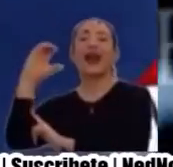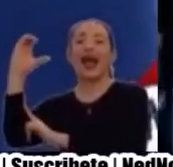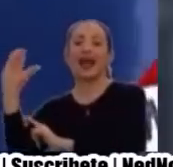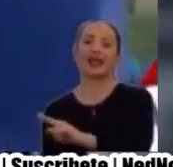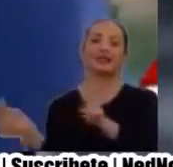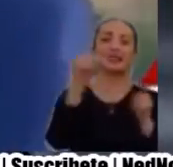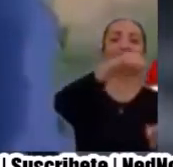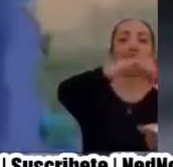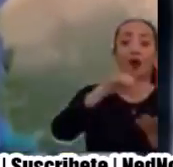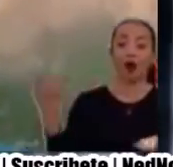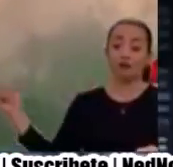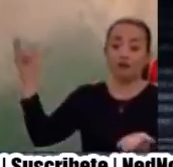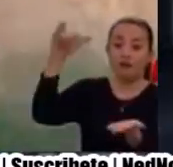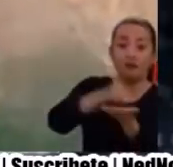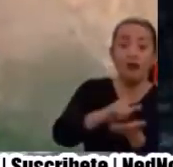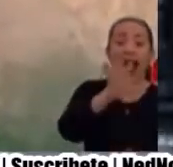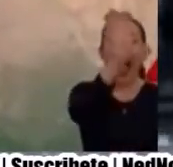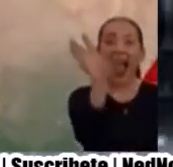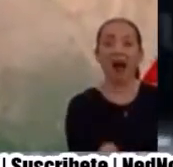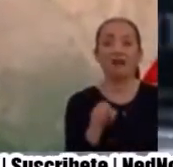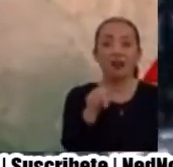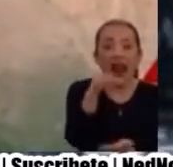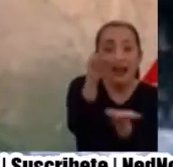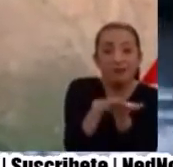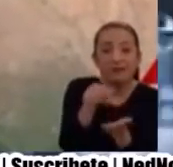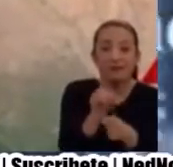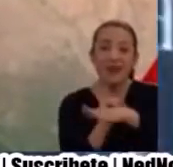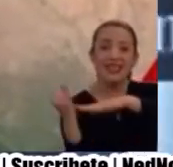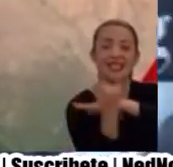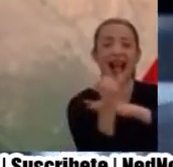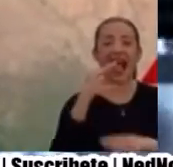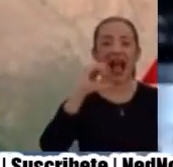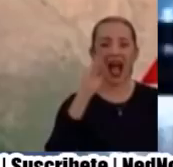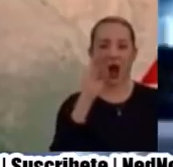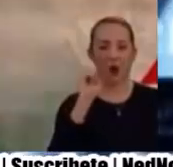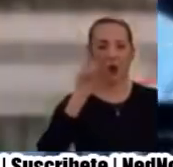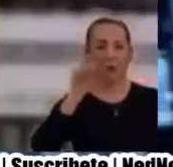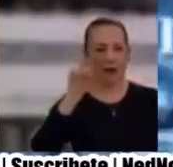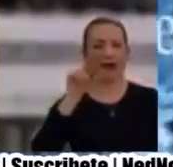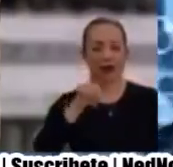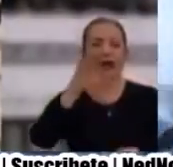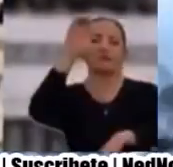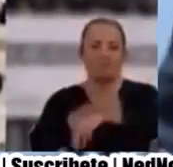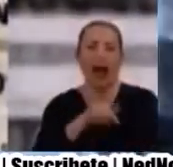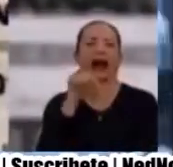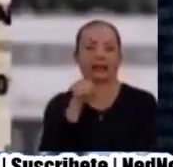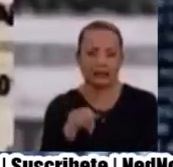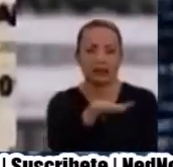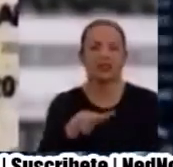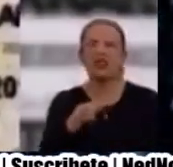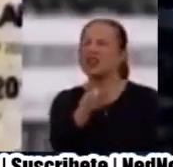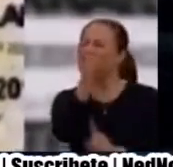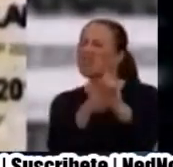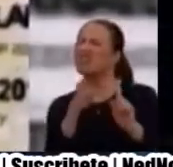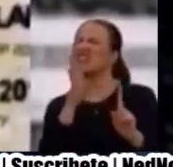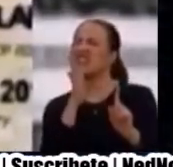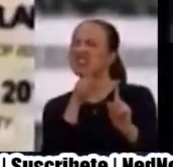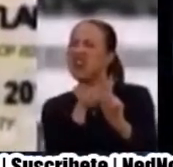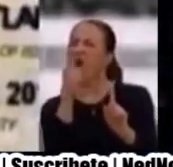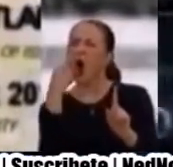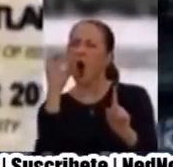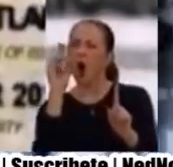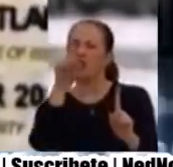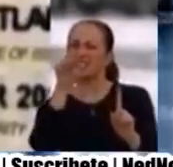con la defensa de este colombiano agente del régimen de nicolás maduro saab tenía derecho a la inviolabilidad personal